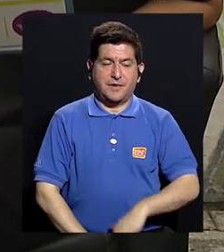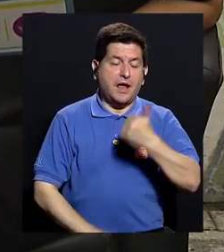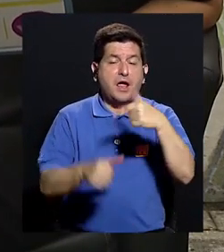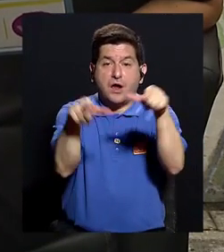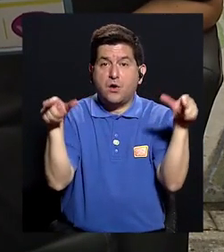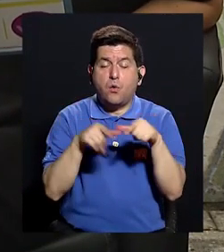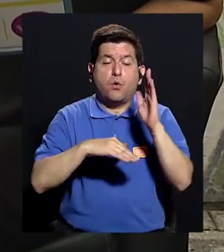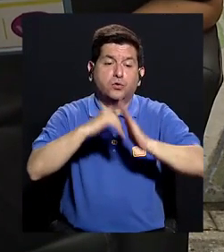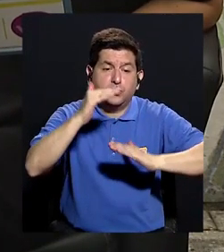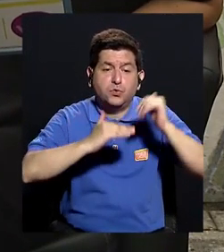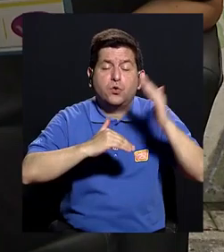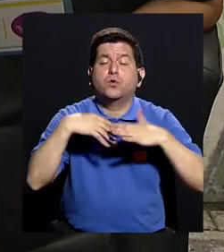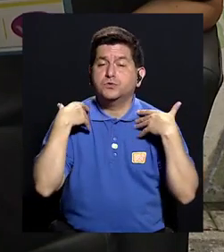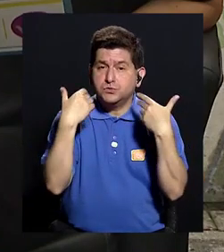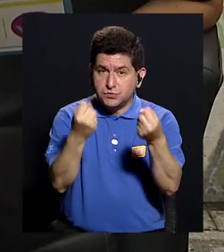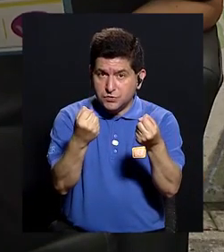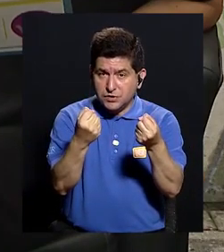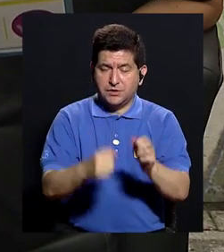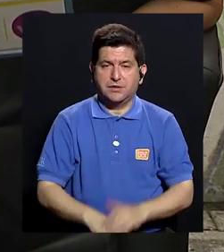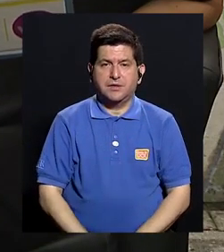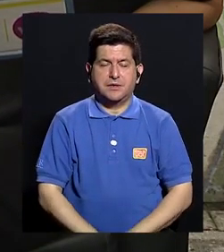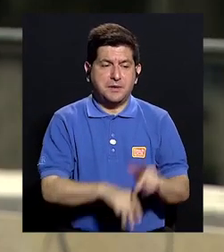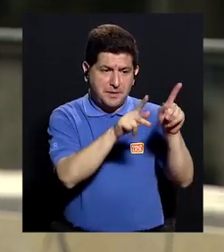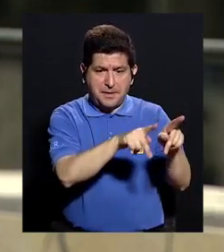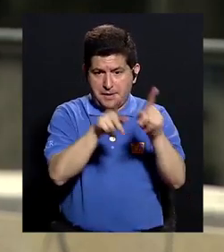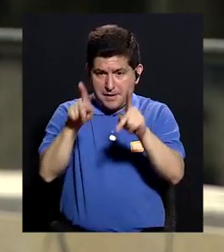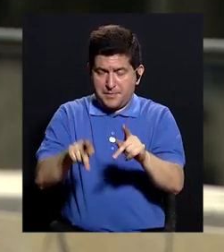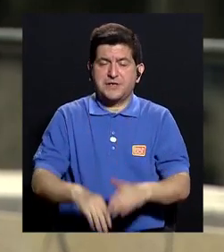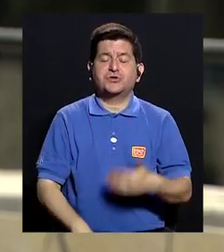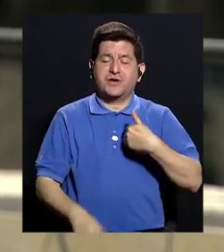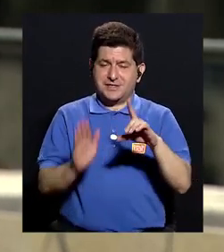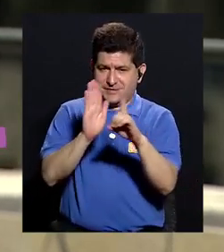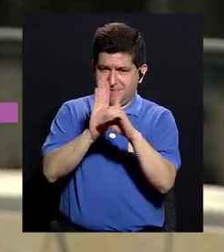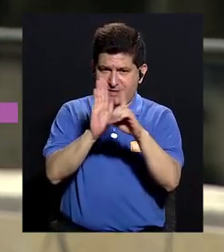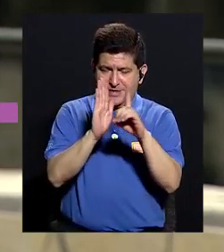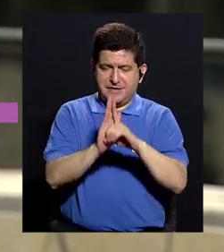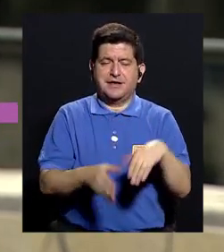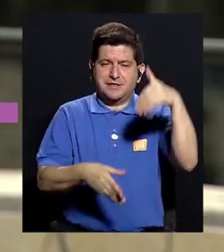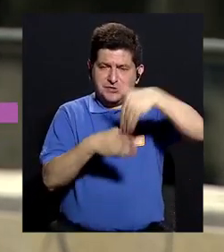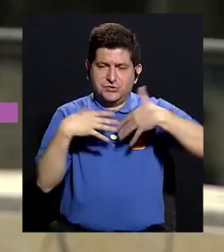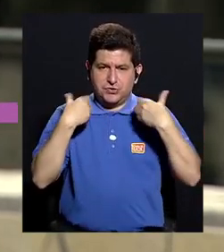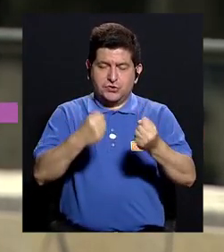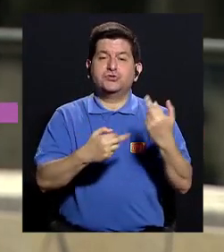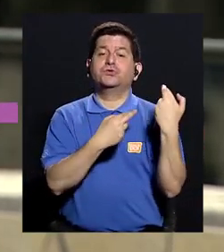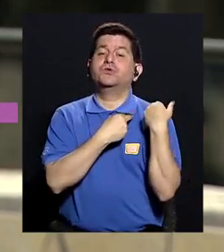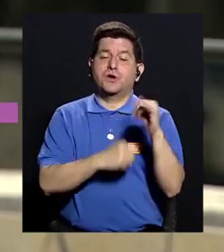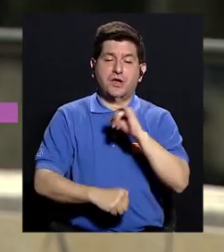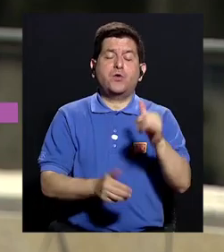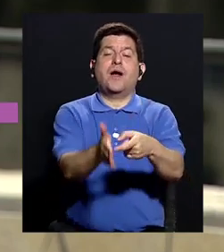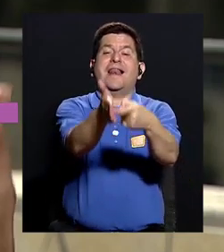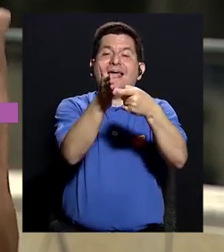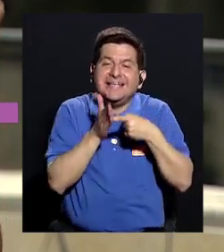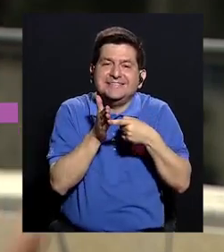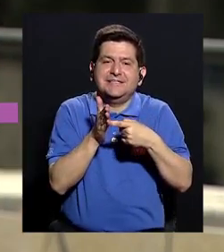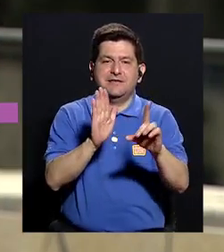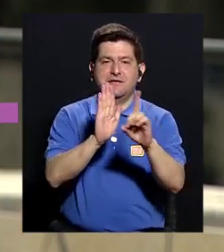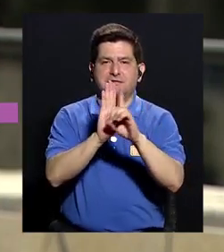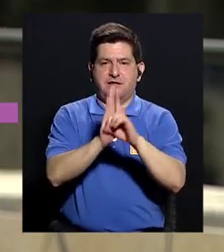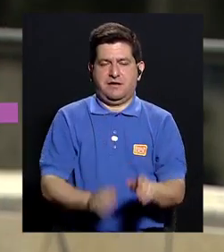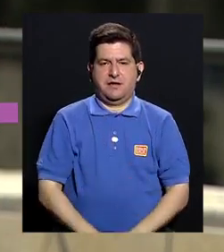en otros lugares se construye también salud, y como personas sujetas de derecho a salud tenemos la responsabilidad también de